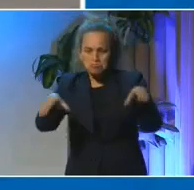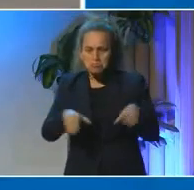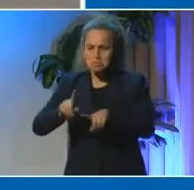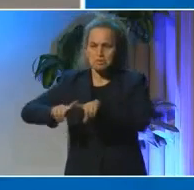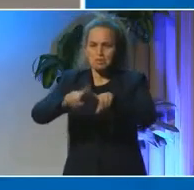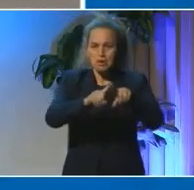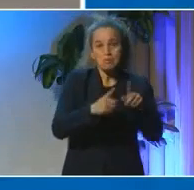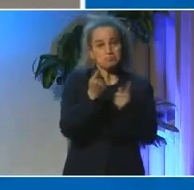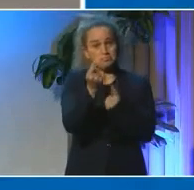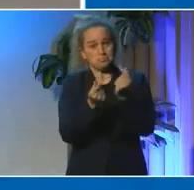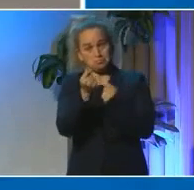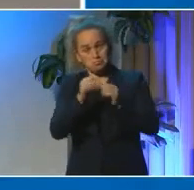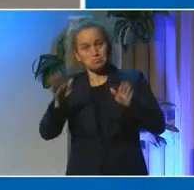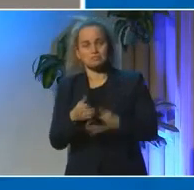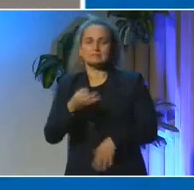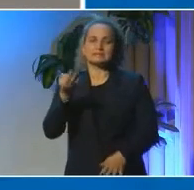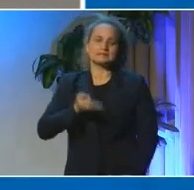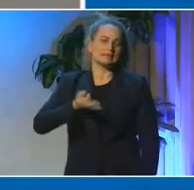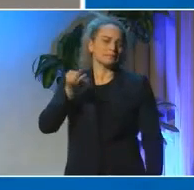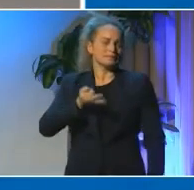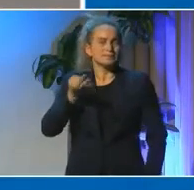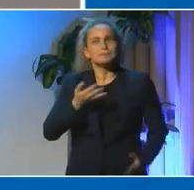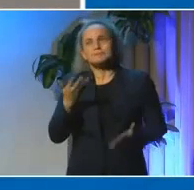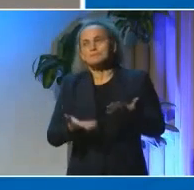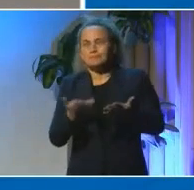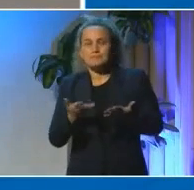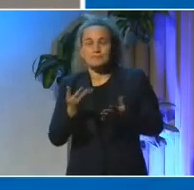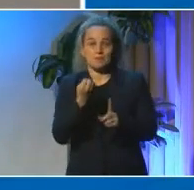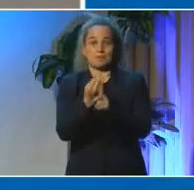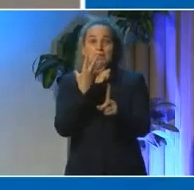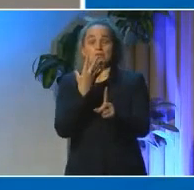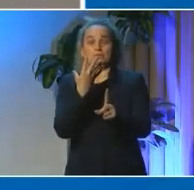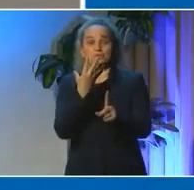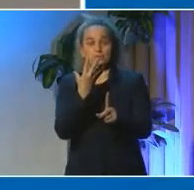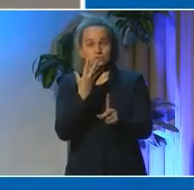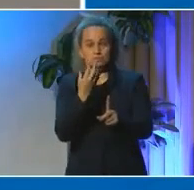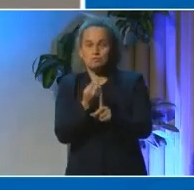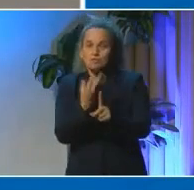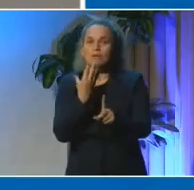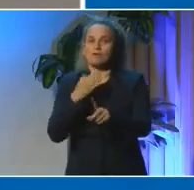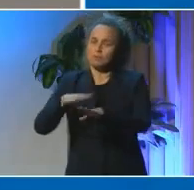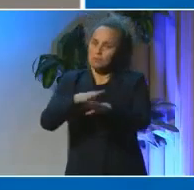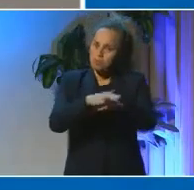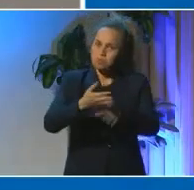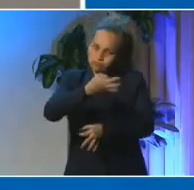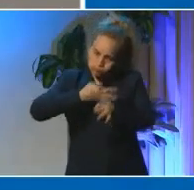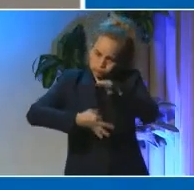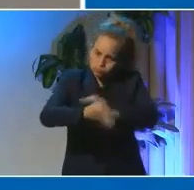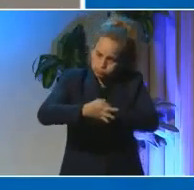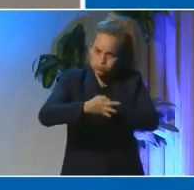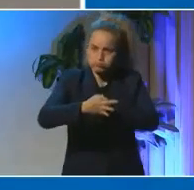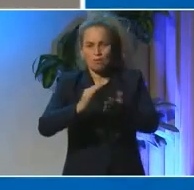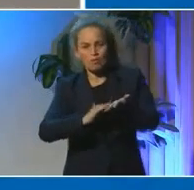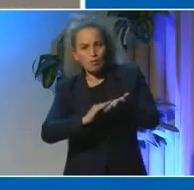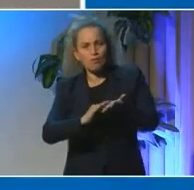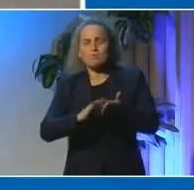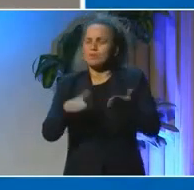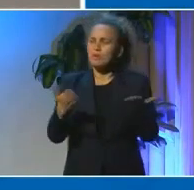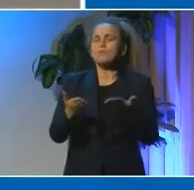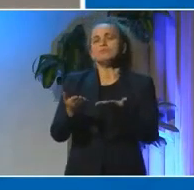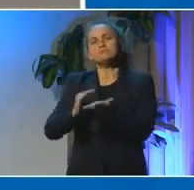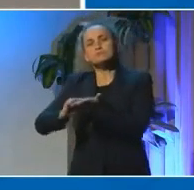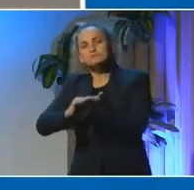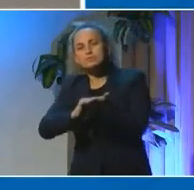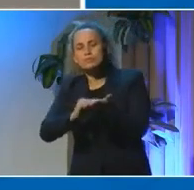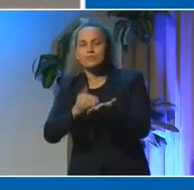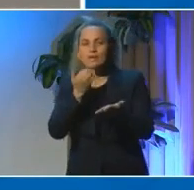forma sostenible Pues siempre va a haber algún impacto que que habrá que que compensar Y neutralizar cómo están manejando ustedes el tema